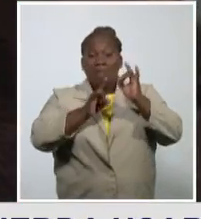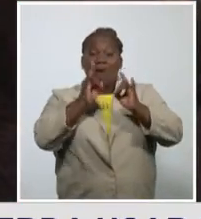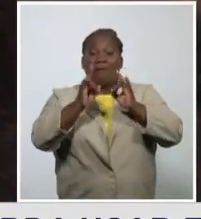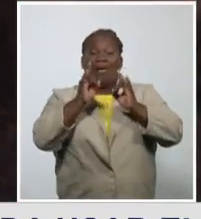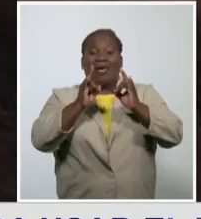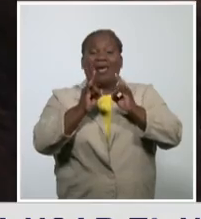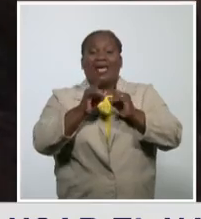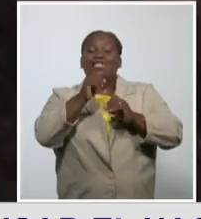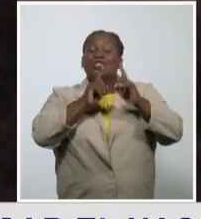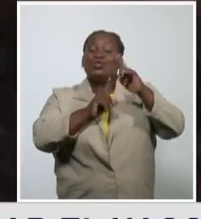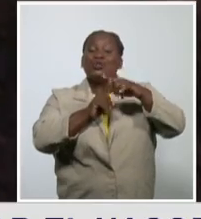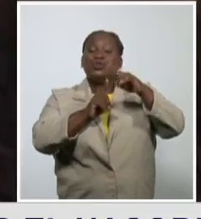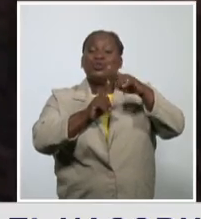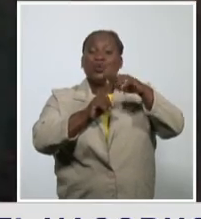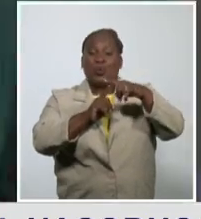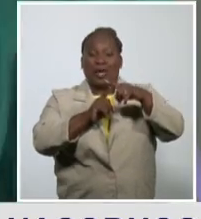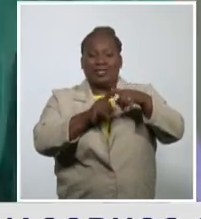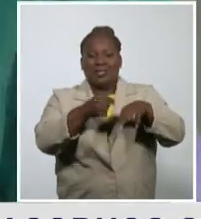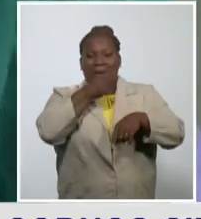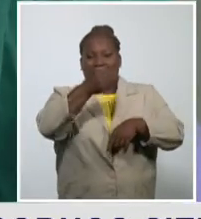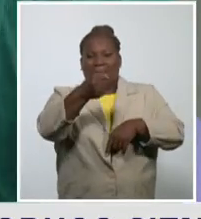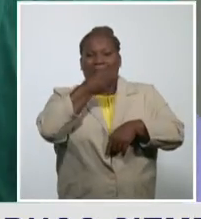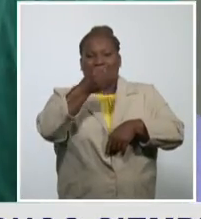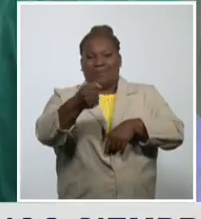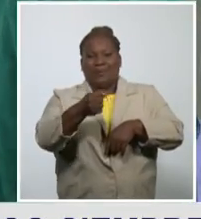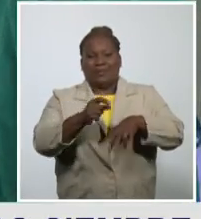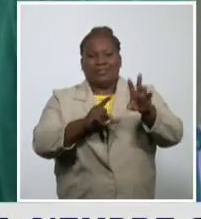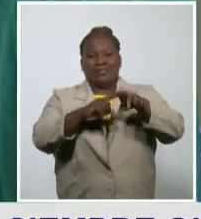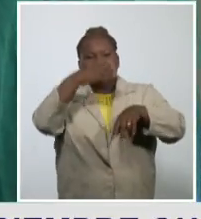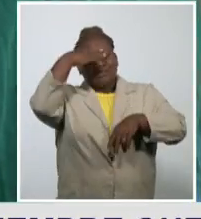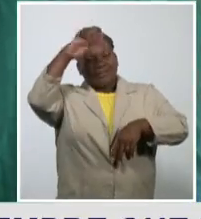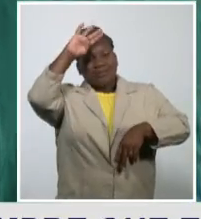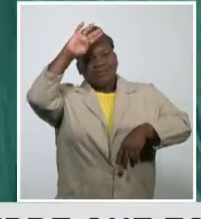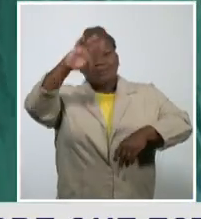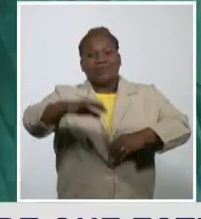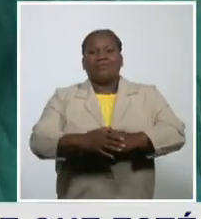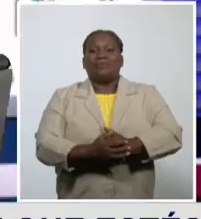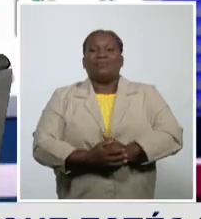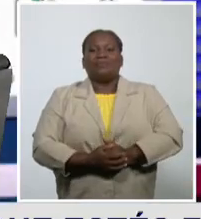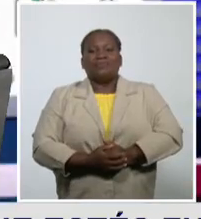Desde Las Tunas, Gianni López Brito, Sistema Informativo de la Televisión Cubana.